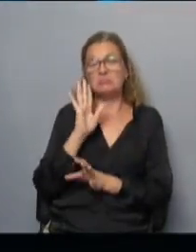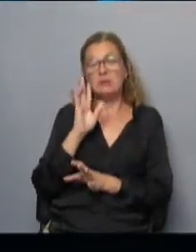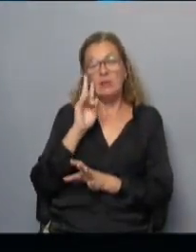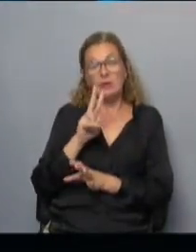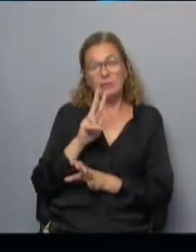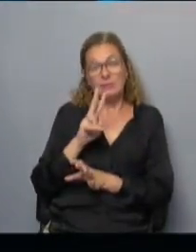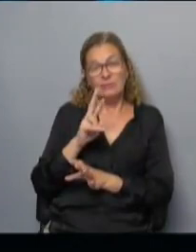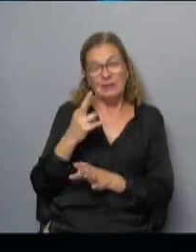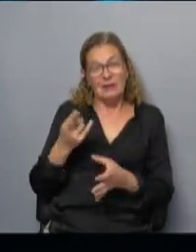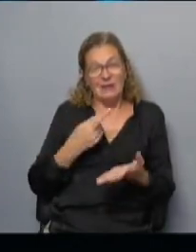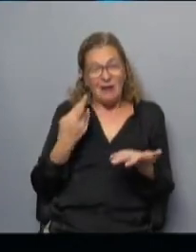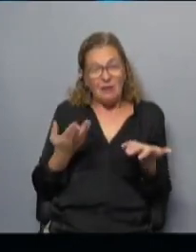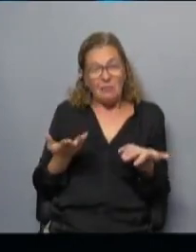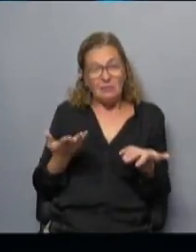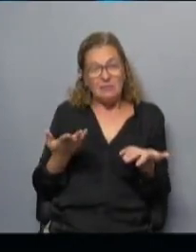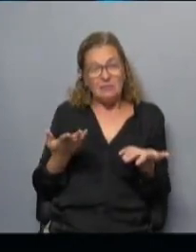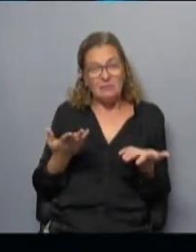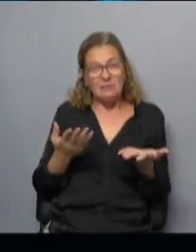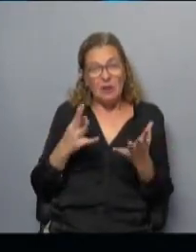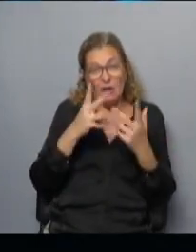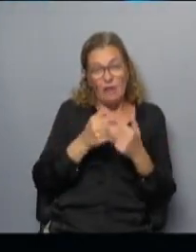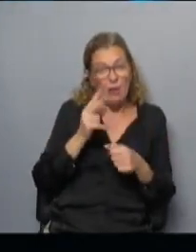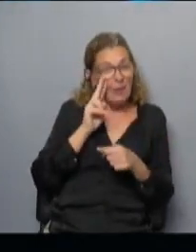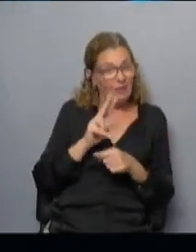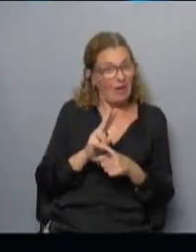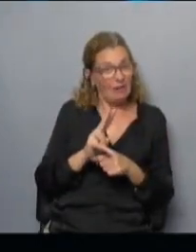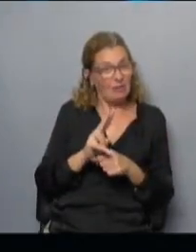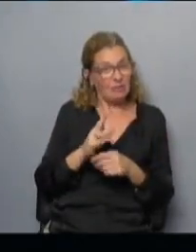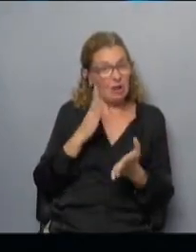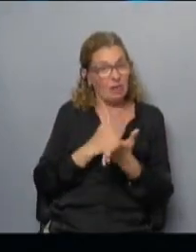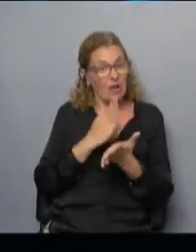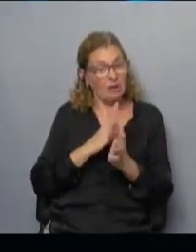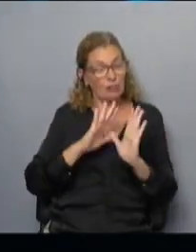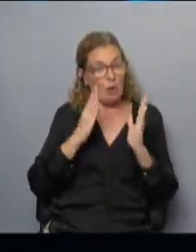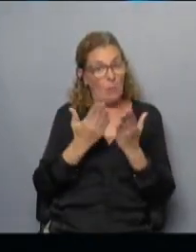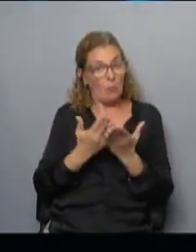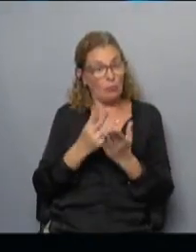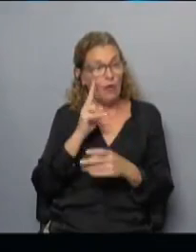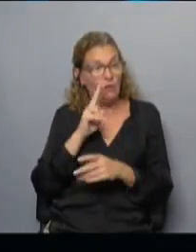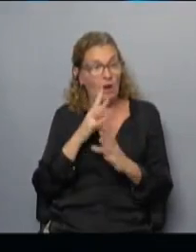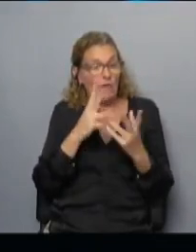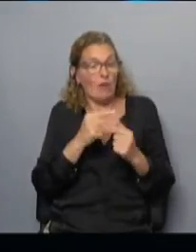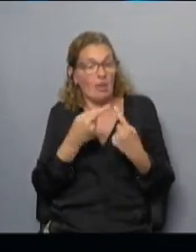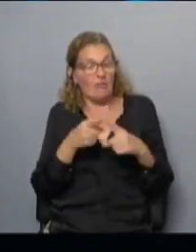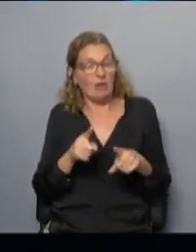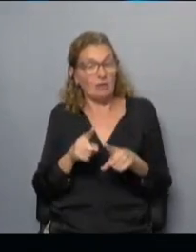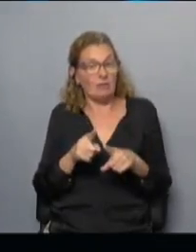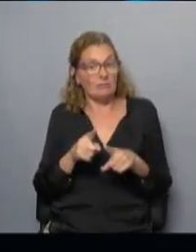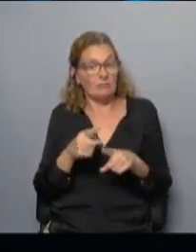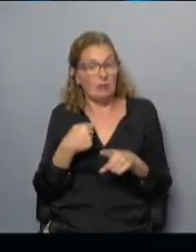ver no me parece raro el sentido de que tienen otra forma de ver instinto del derecho del mundo a tenerla más allá de